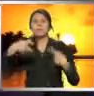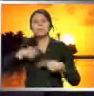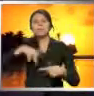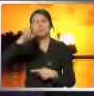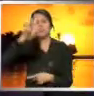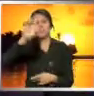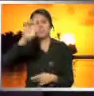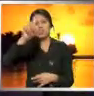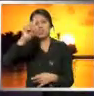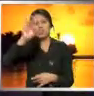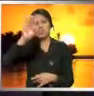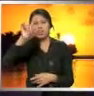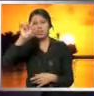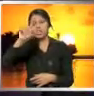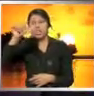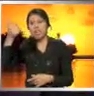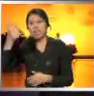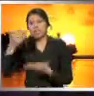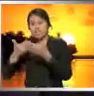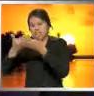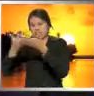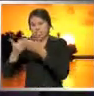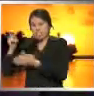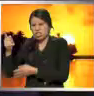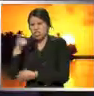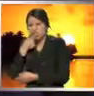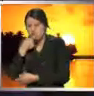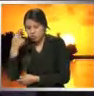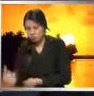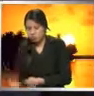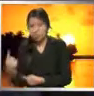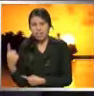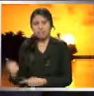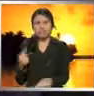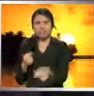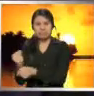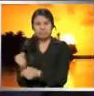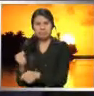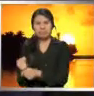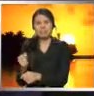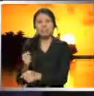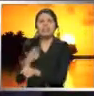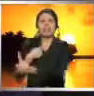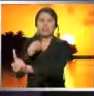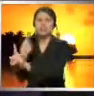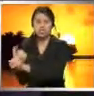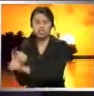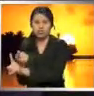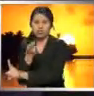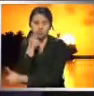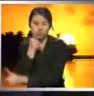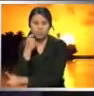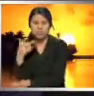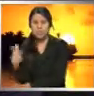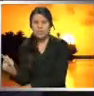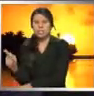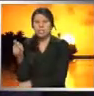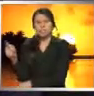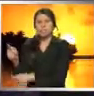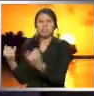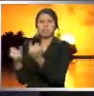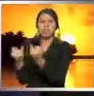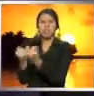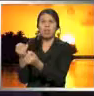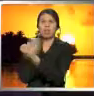solamente fueron abusados en la infancia, no necesariamente todos sexualmente, pero fueron abusados de diferentes maneras, pero además carecieron de